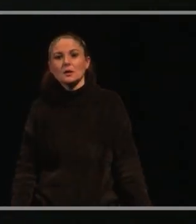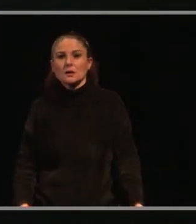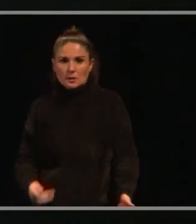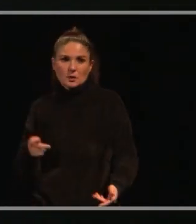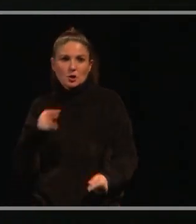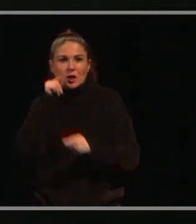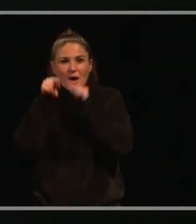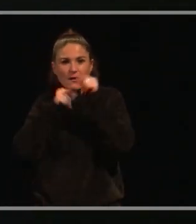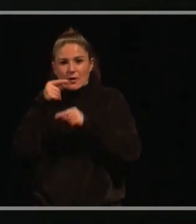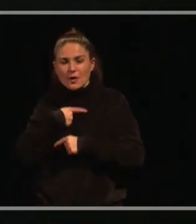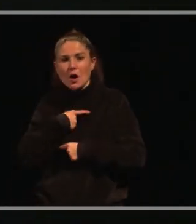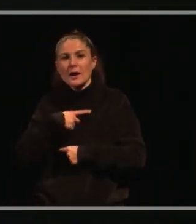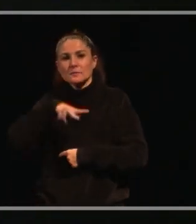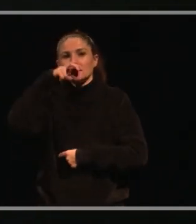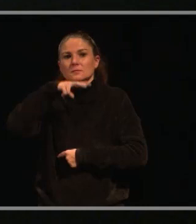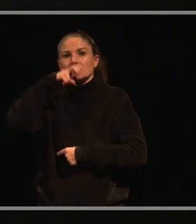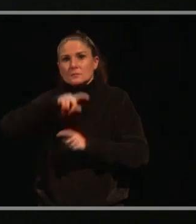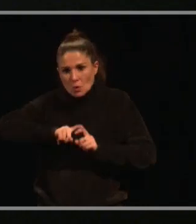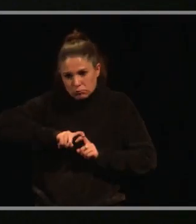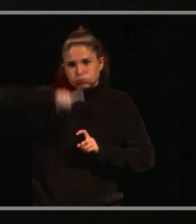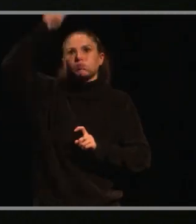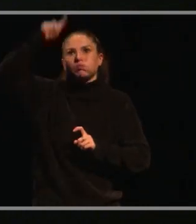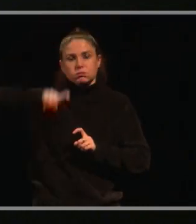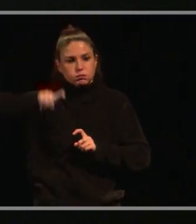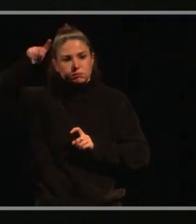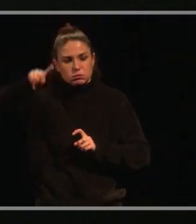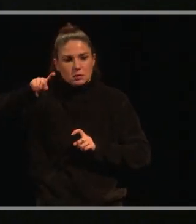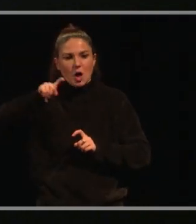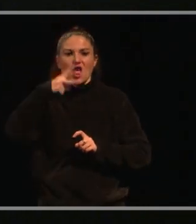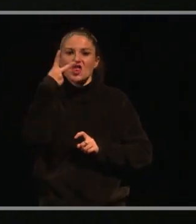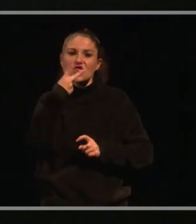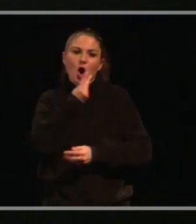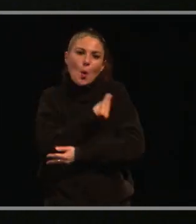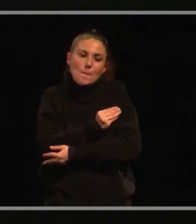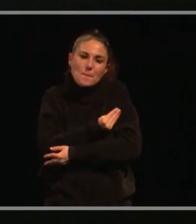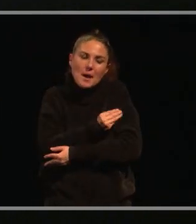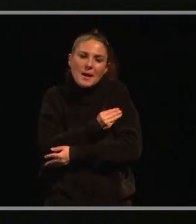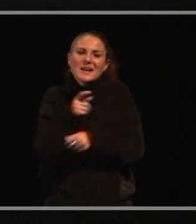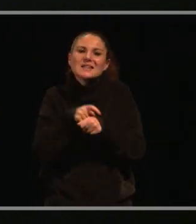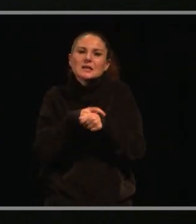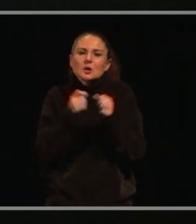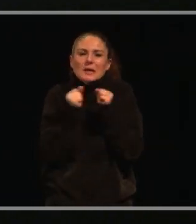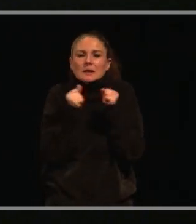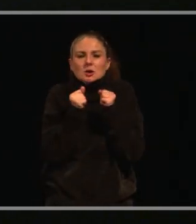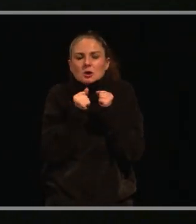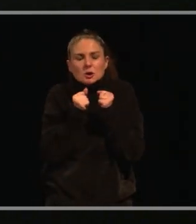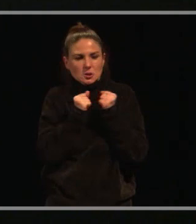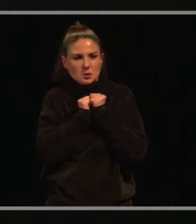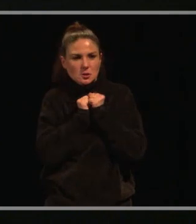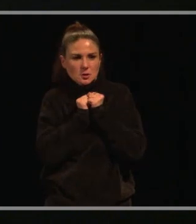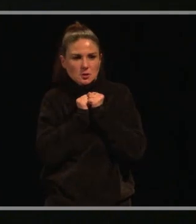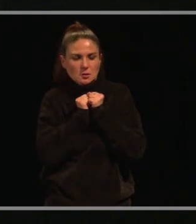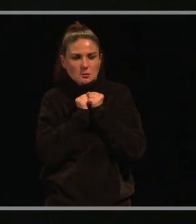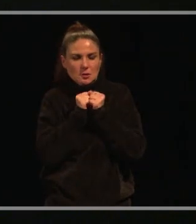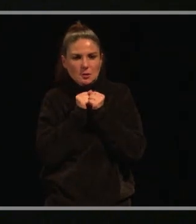de infecciones respiratorias. 2 bebés han sido ingresados por síntomas de congelamiento. El coste que